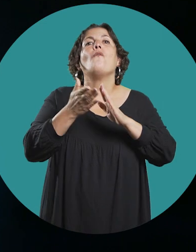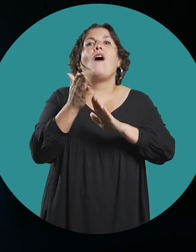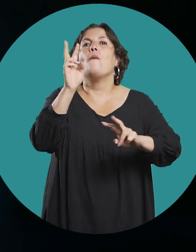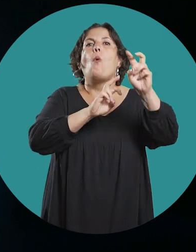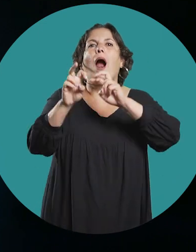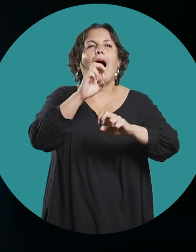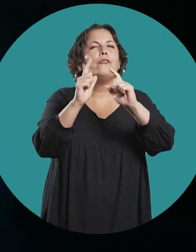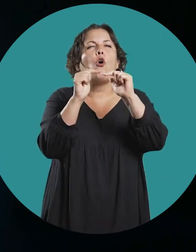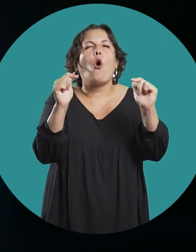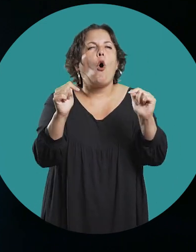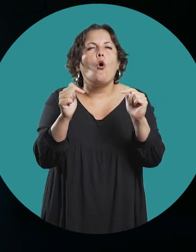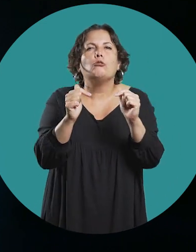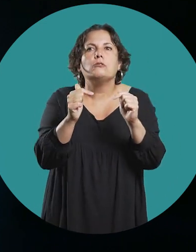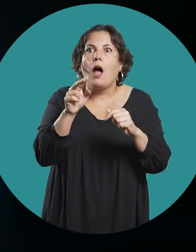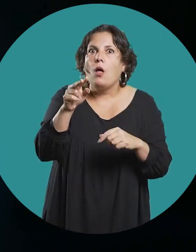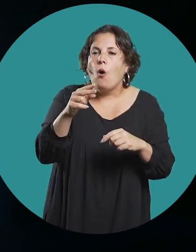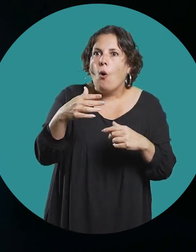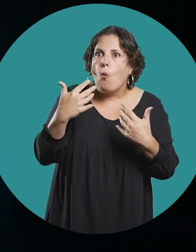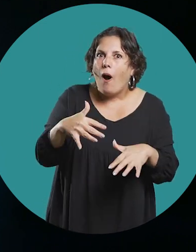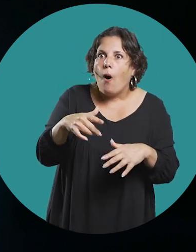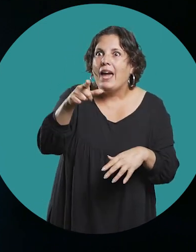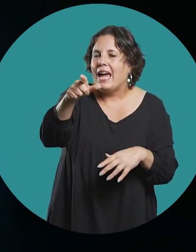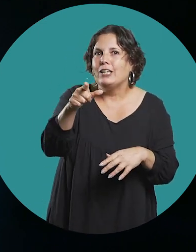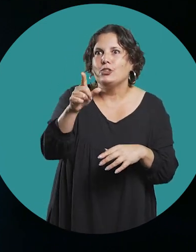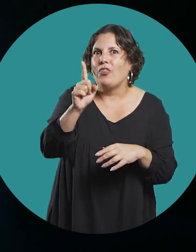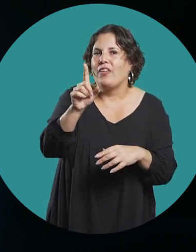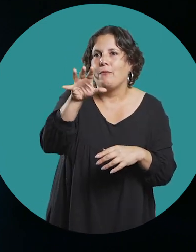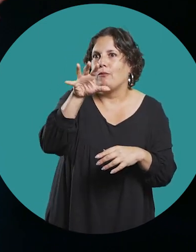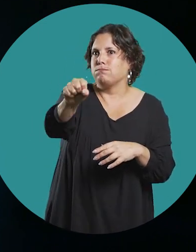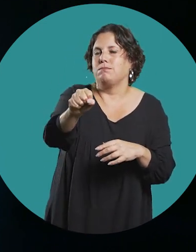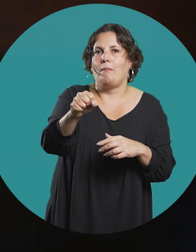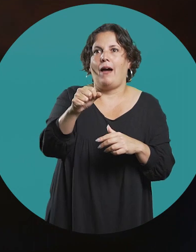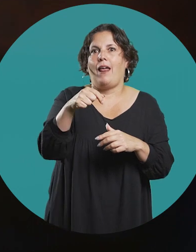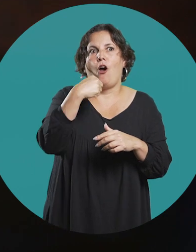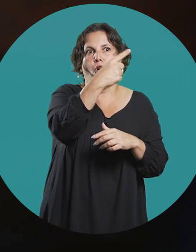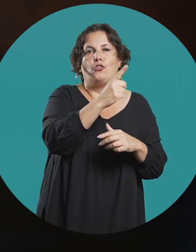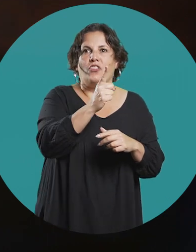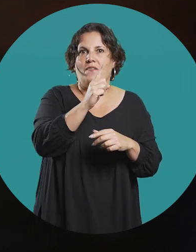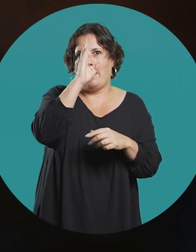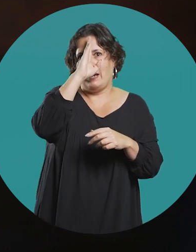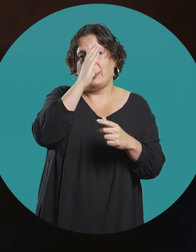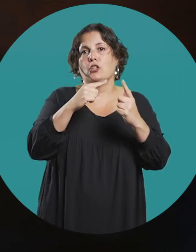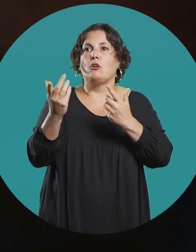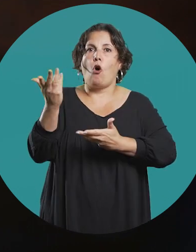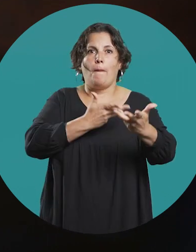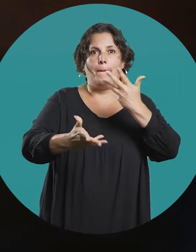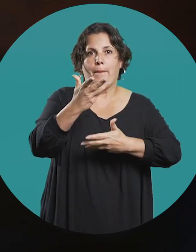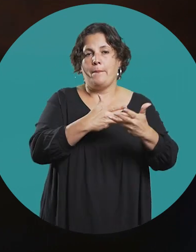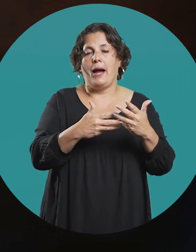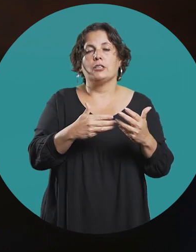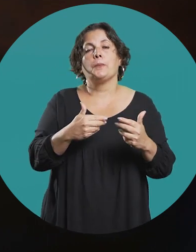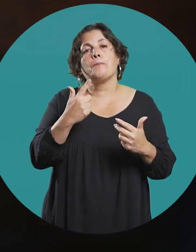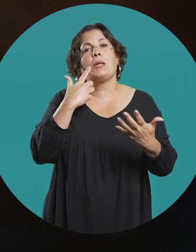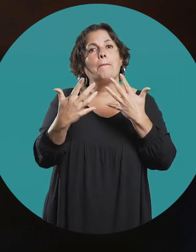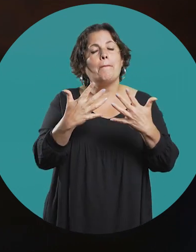como perlitas, cosas que digo, wow, esto no se lo puede perder tal otro, y lo trato de compartir.